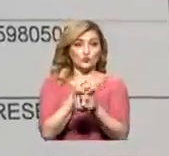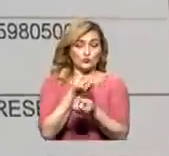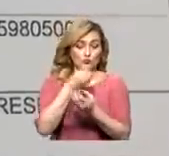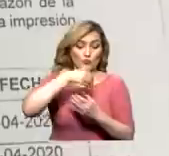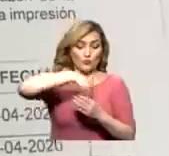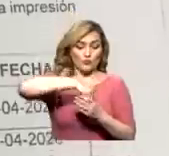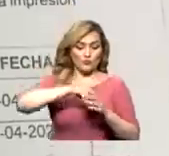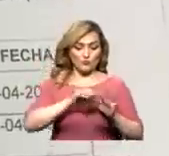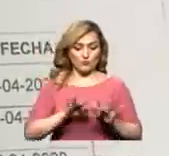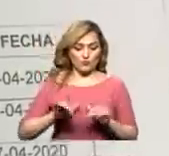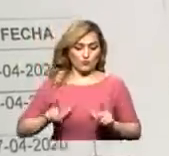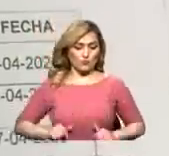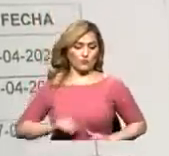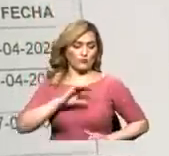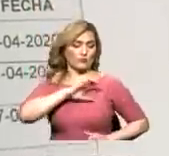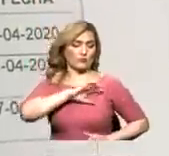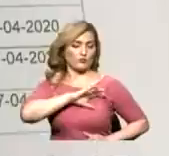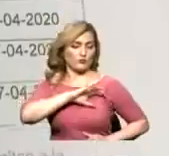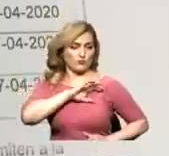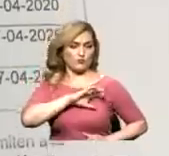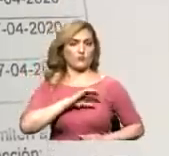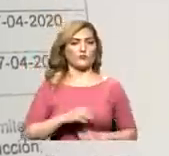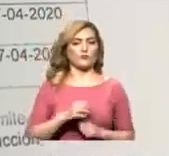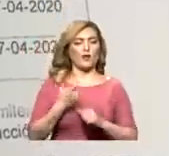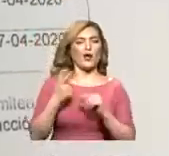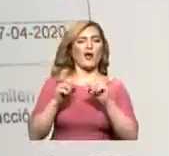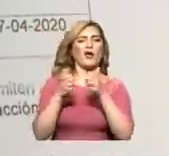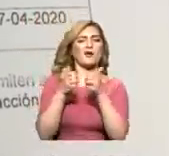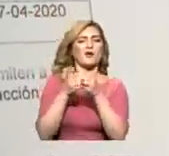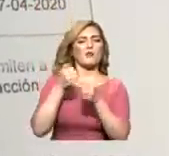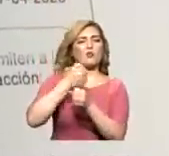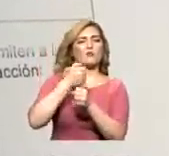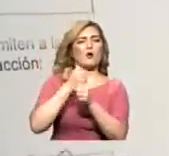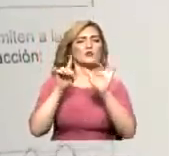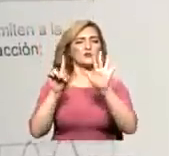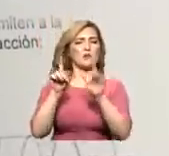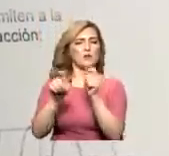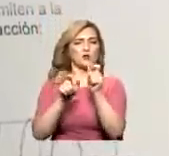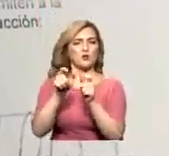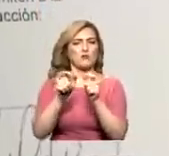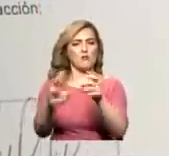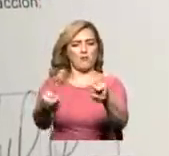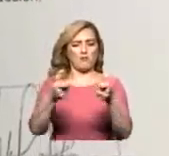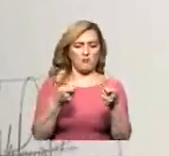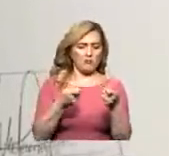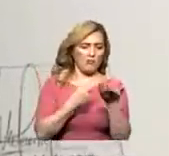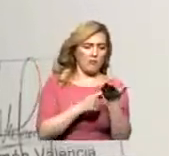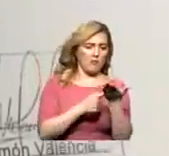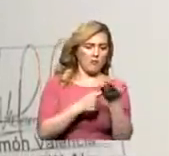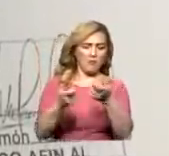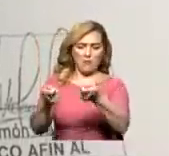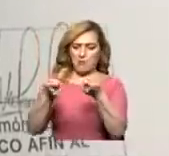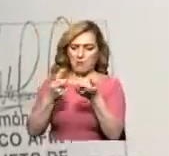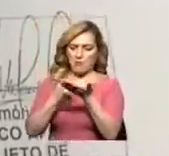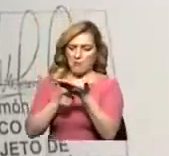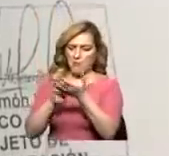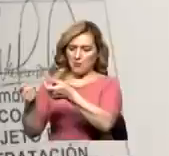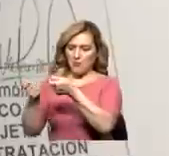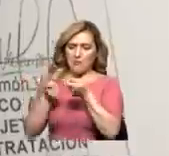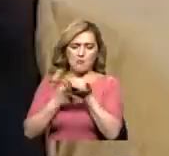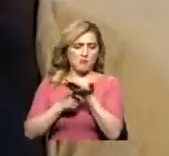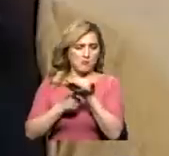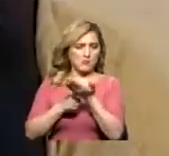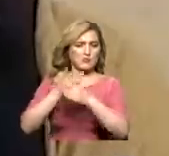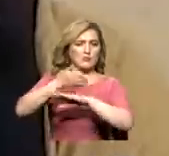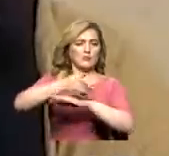interior de la Secretaría de Salud y estuvieron bajo análisis de al menos 6 personas para la posterior firma del contrato en manos de